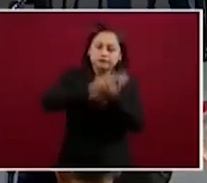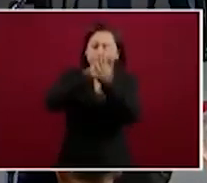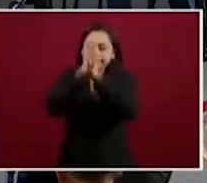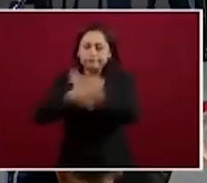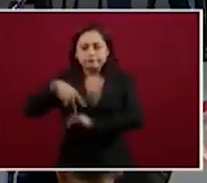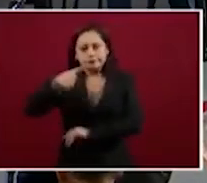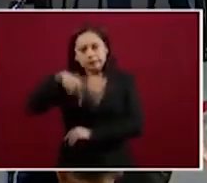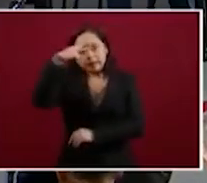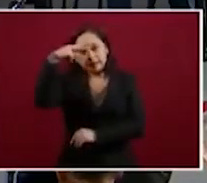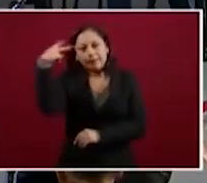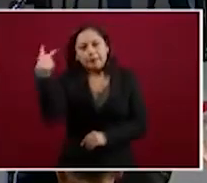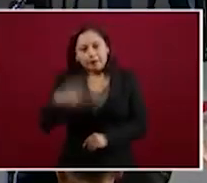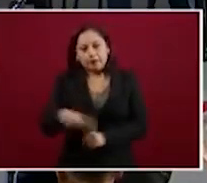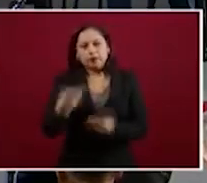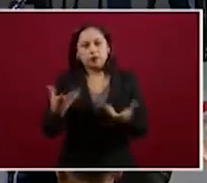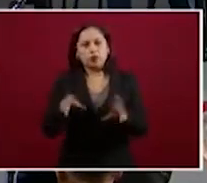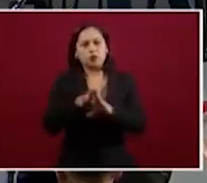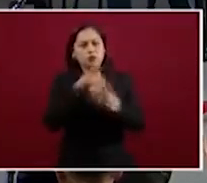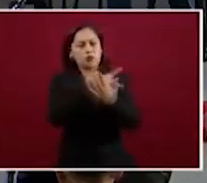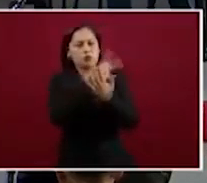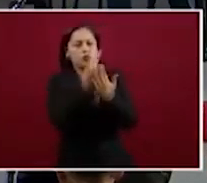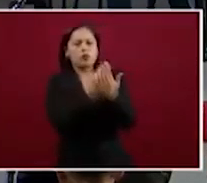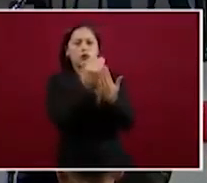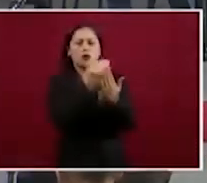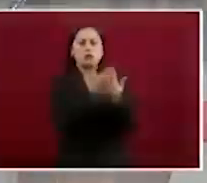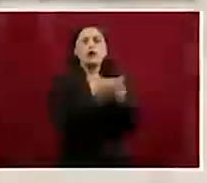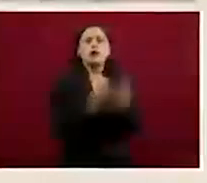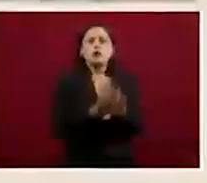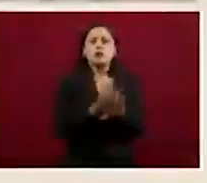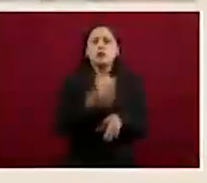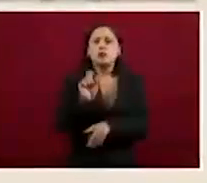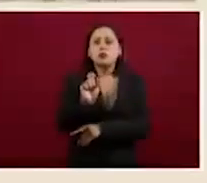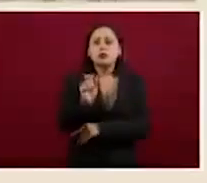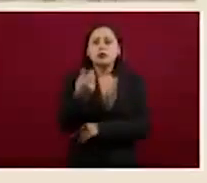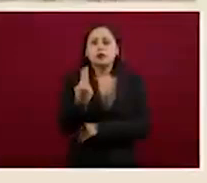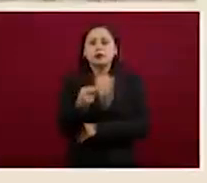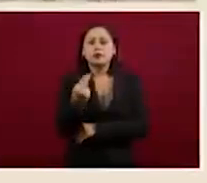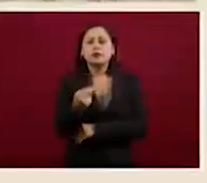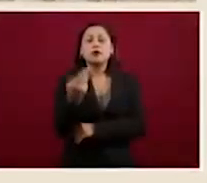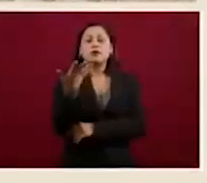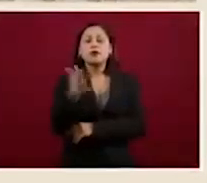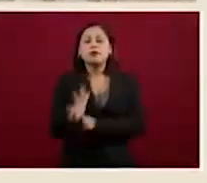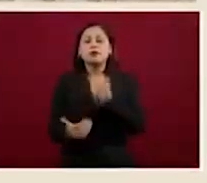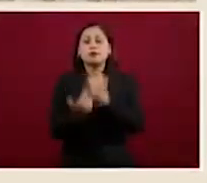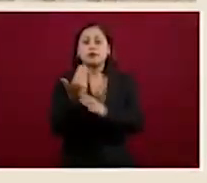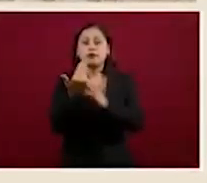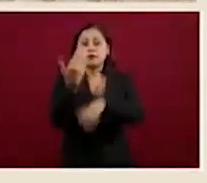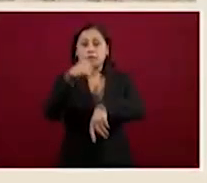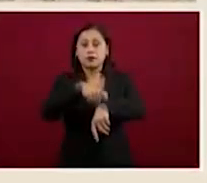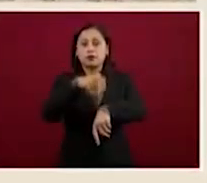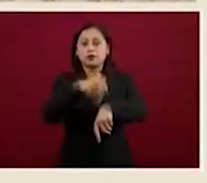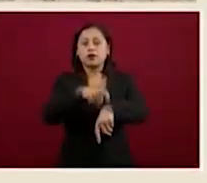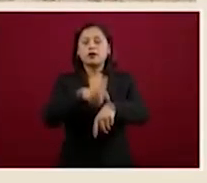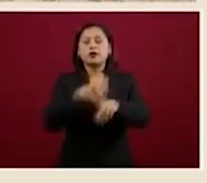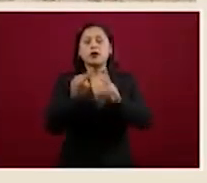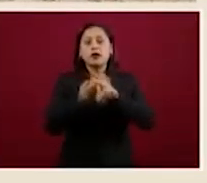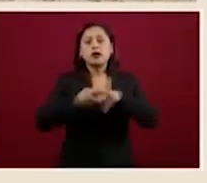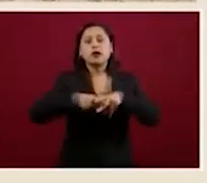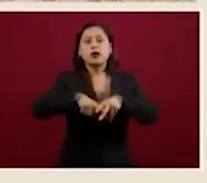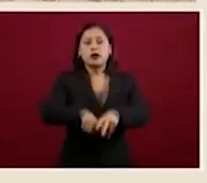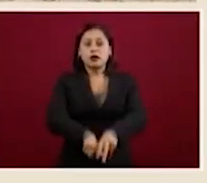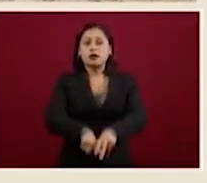El programa es el siguiente: el 20 de noviembre a las 10 de la mañana iniciará con una ceremonia de entrega